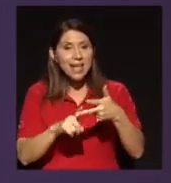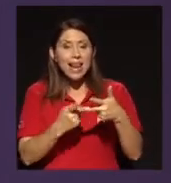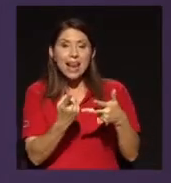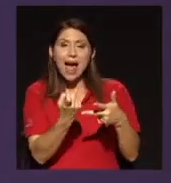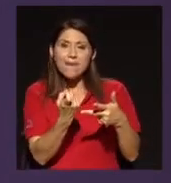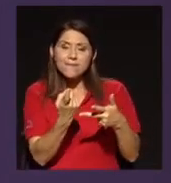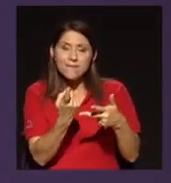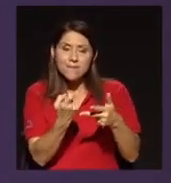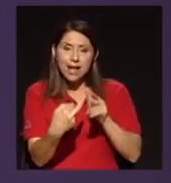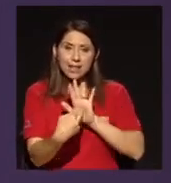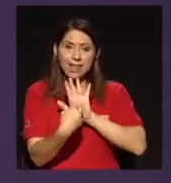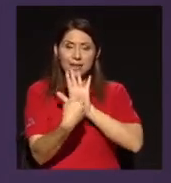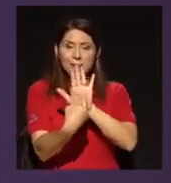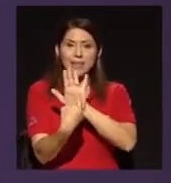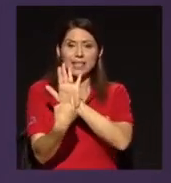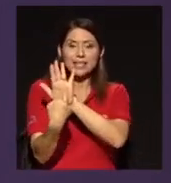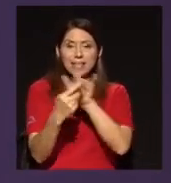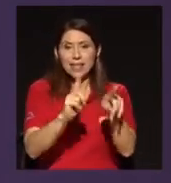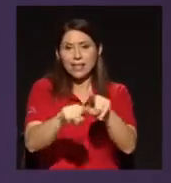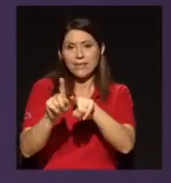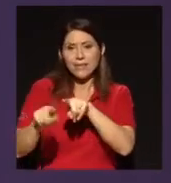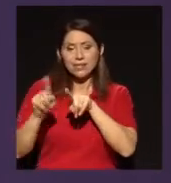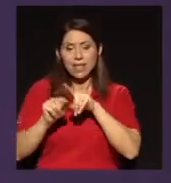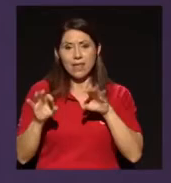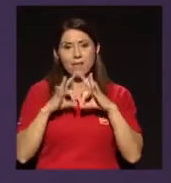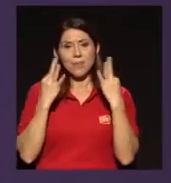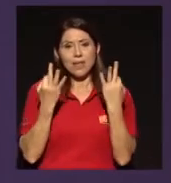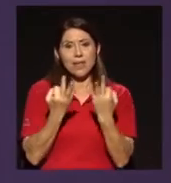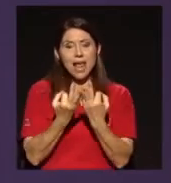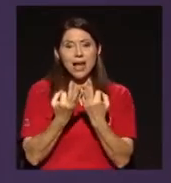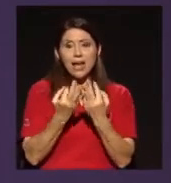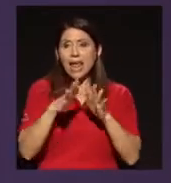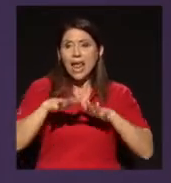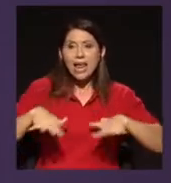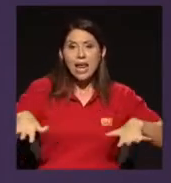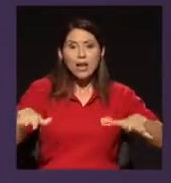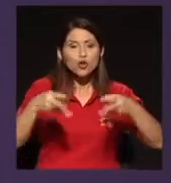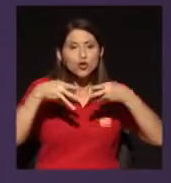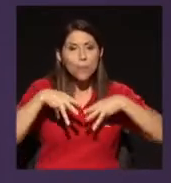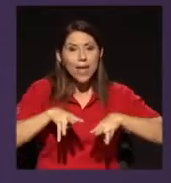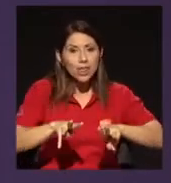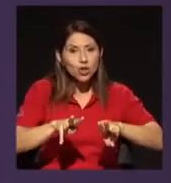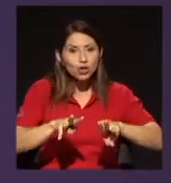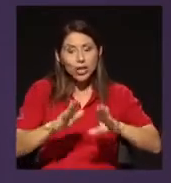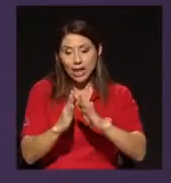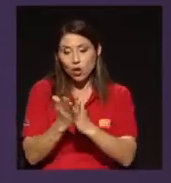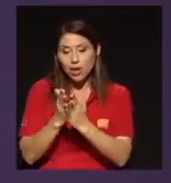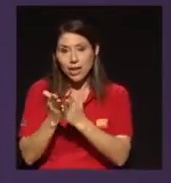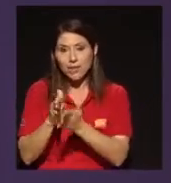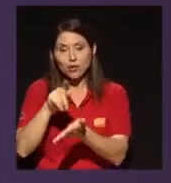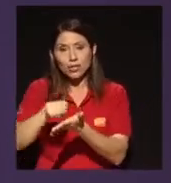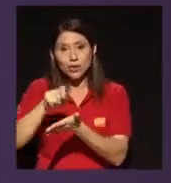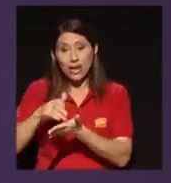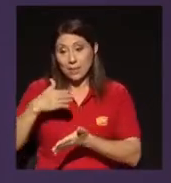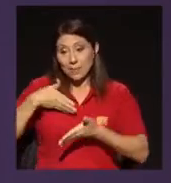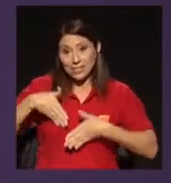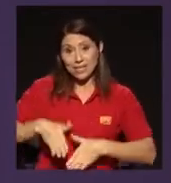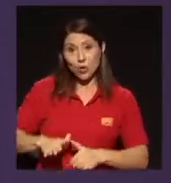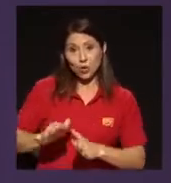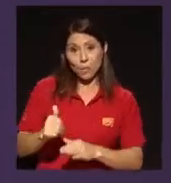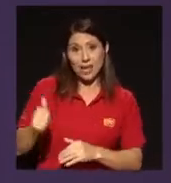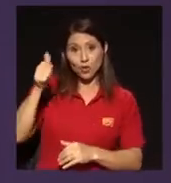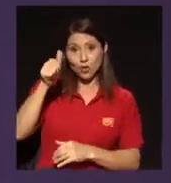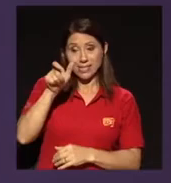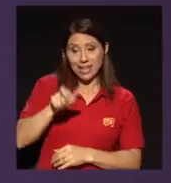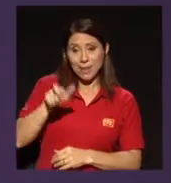de representatividad de la diversidad familiar en los medios, en los libros escolares. Mis hijos mayores gemelos están en primer grado ahorita.